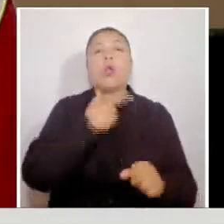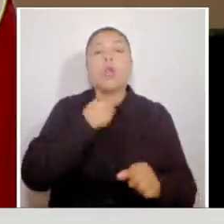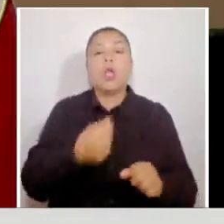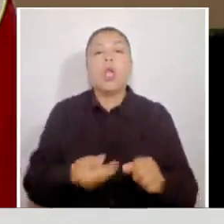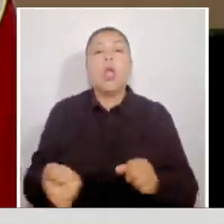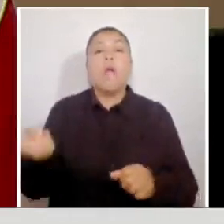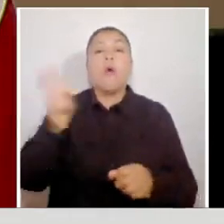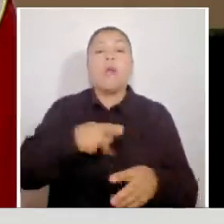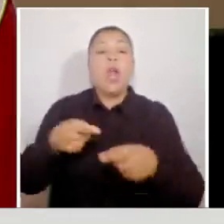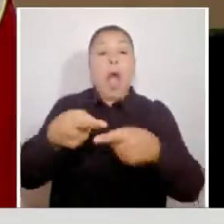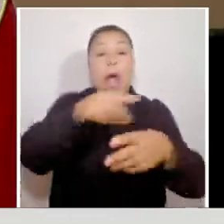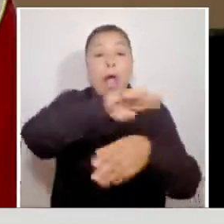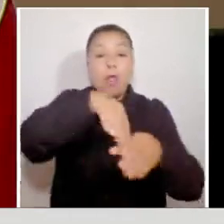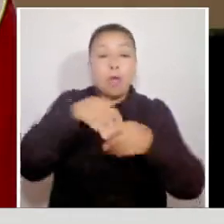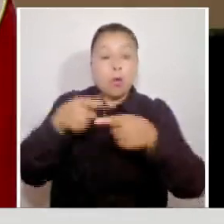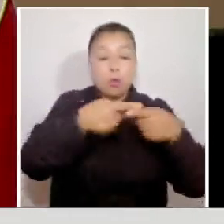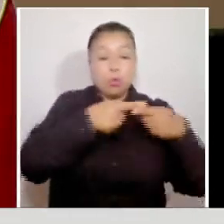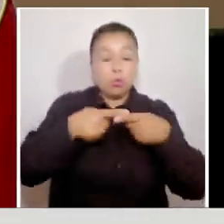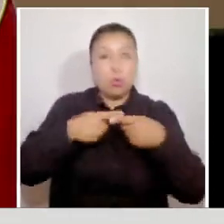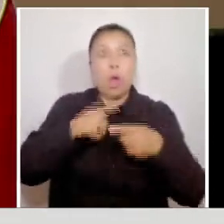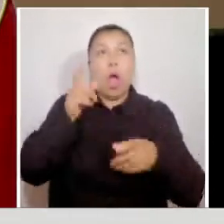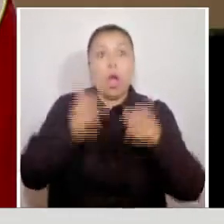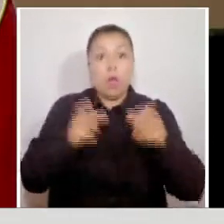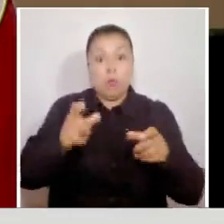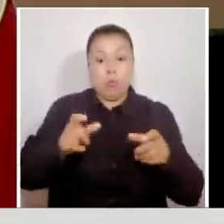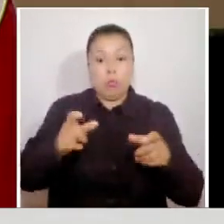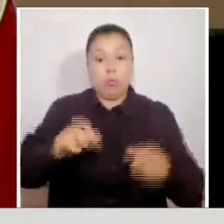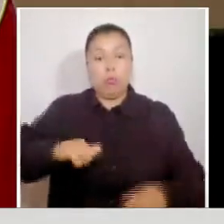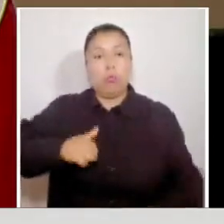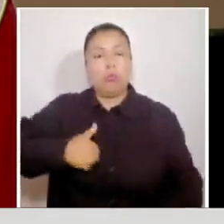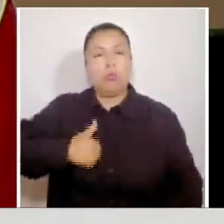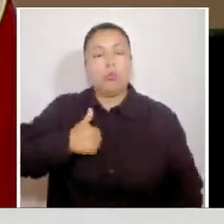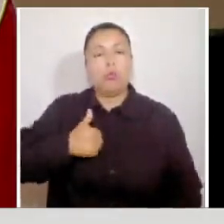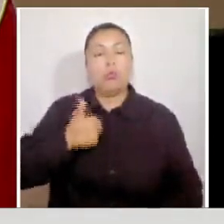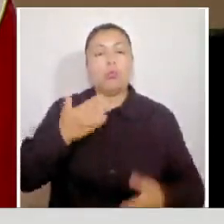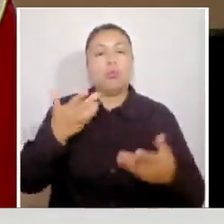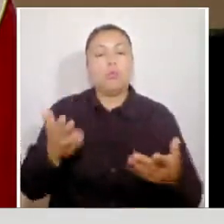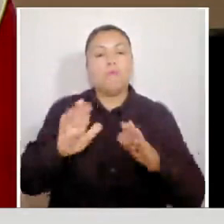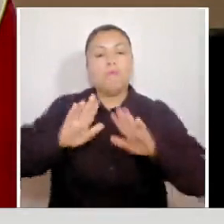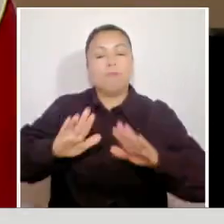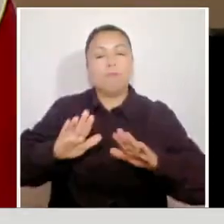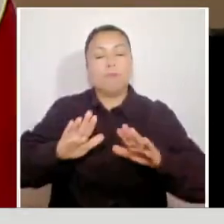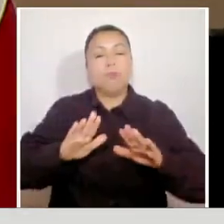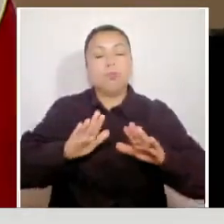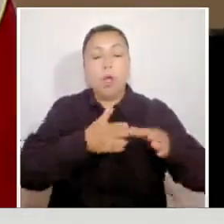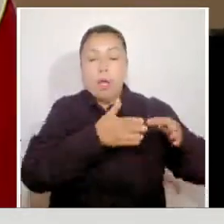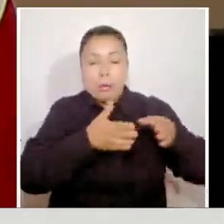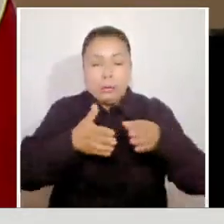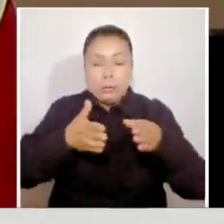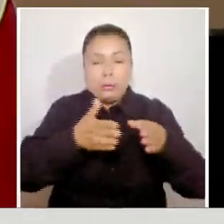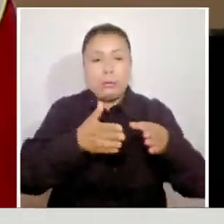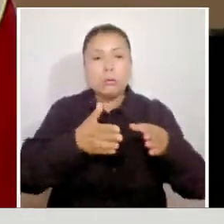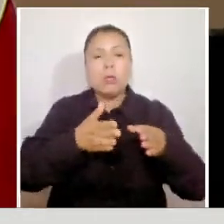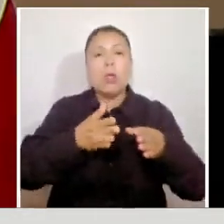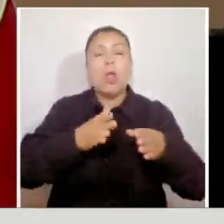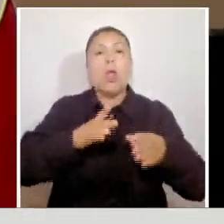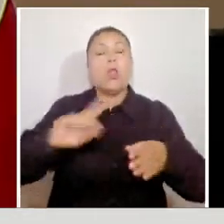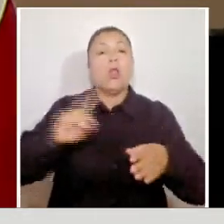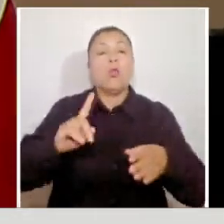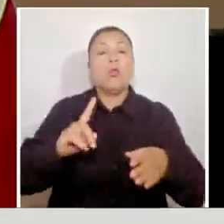se ha negado ha tomado la decisión voluntaria de mantenerse en el camino de hacerle daño a sus